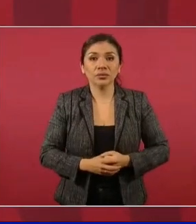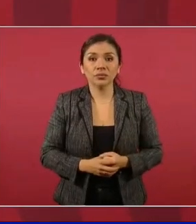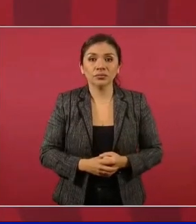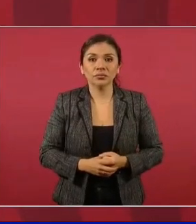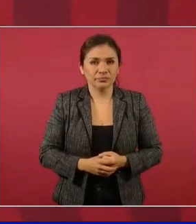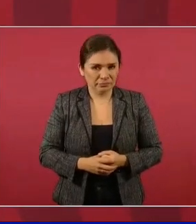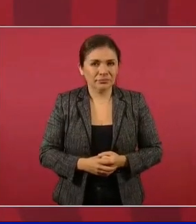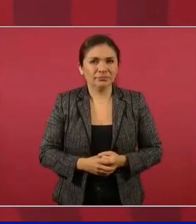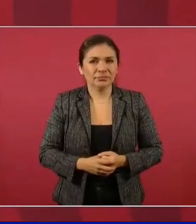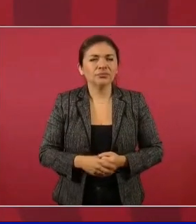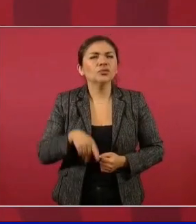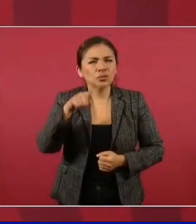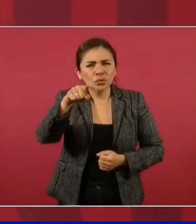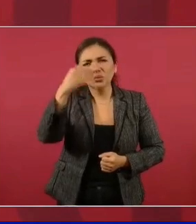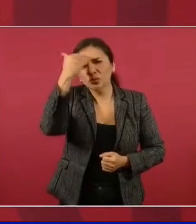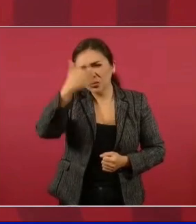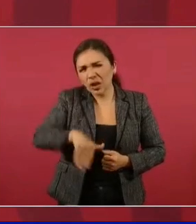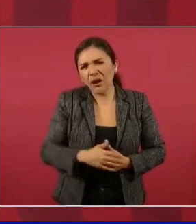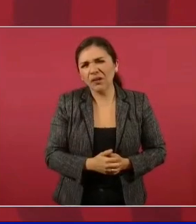¿Saben cuánto costó